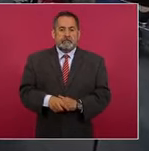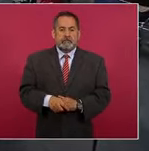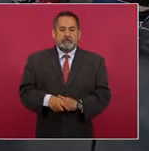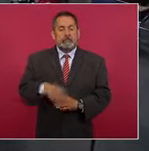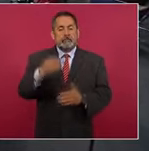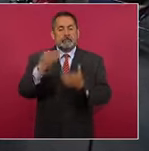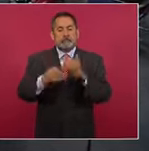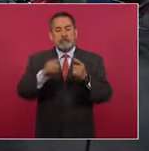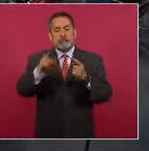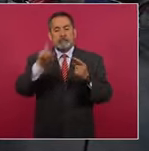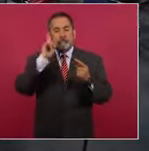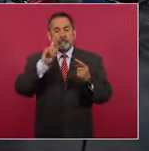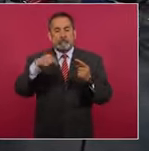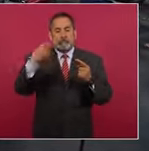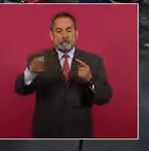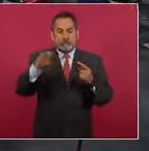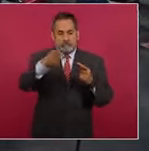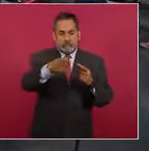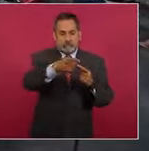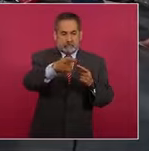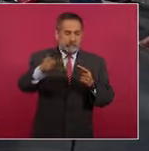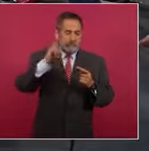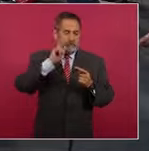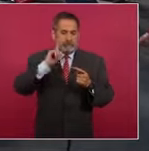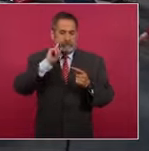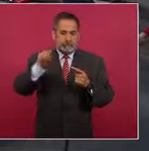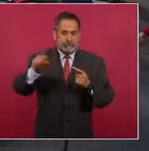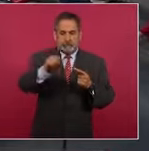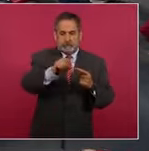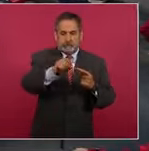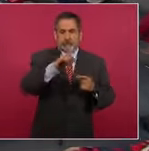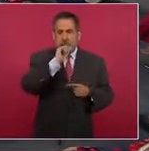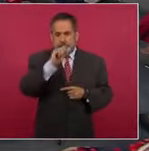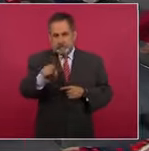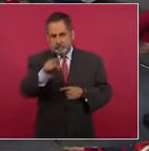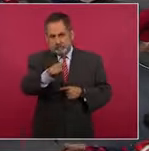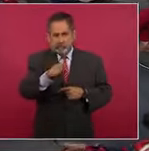Queda pendiente para mañana. Mañana. Tú también.